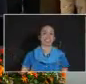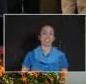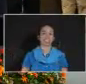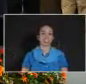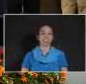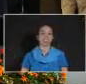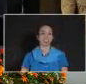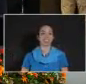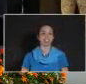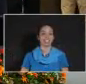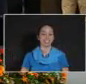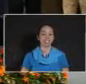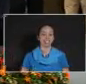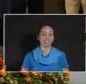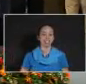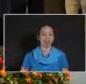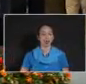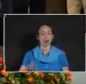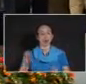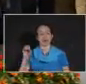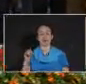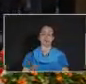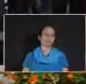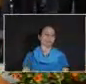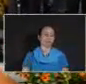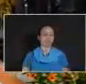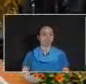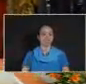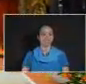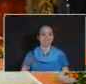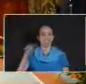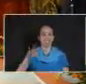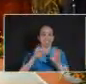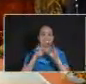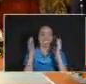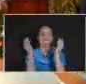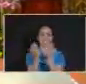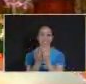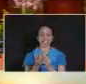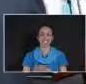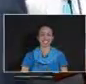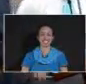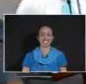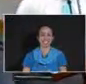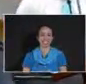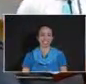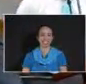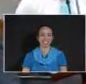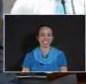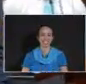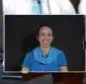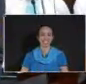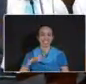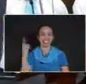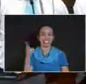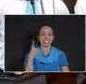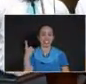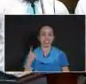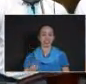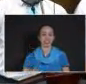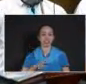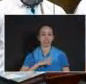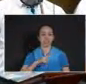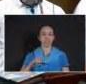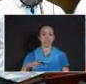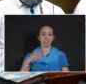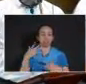Shakespeare, como decía Cantinflas, ¿verdad? En este mundo traidor nada es verdad ni es mentira. Todo es según el color del cristal